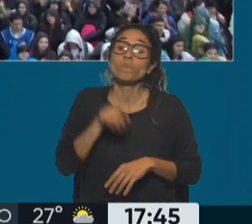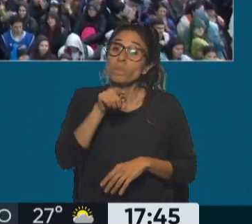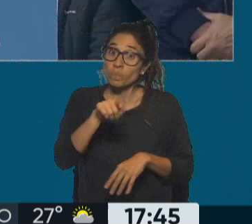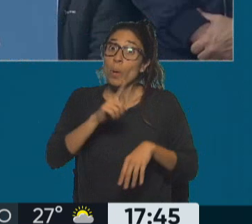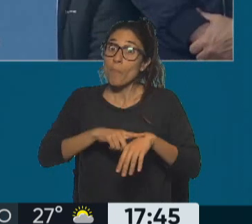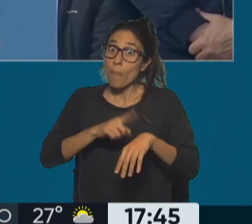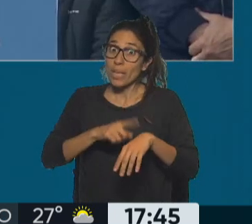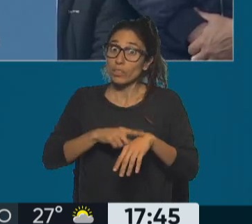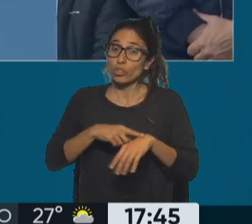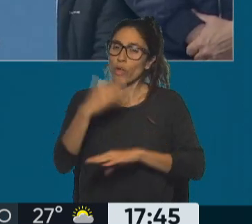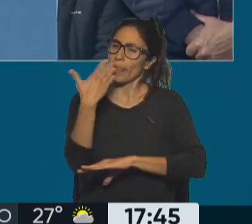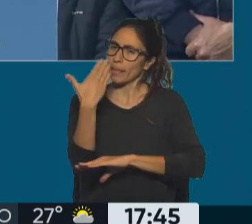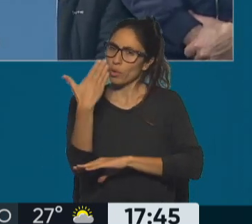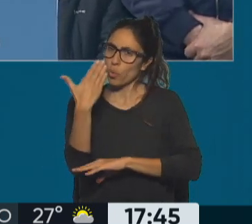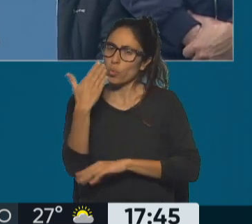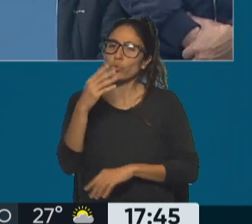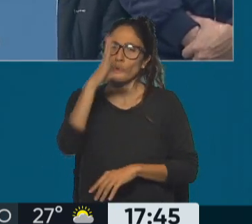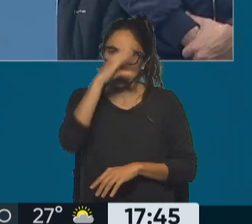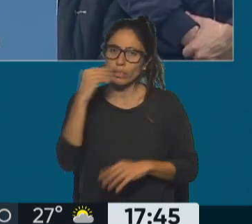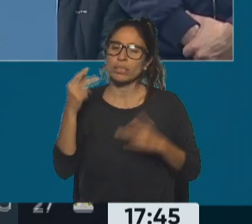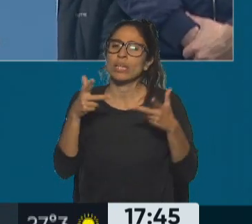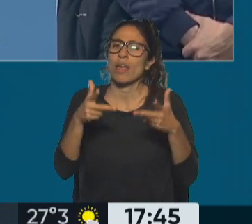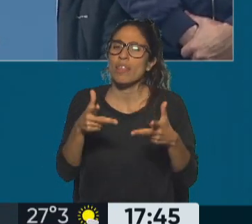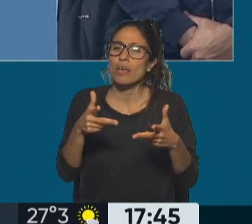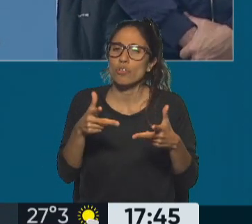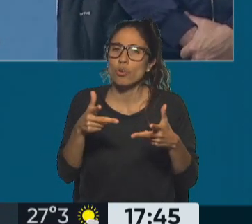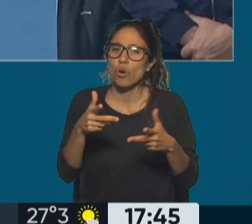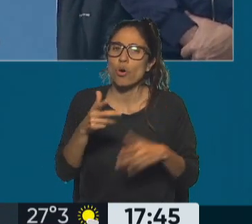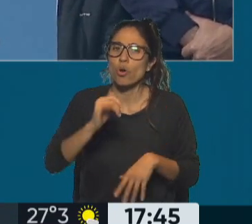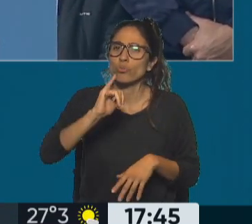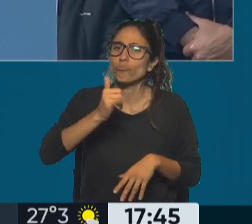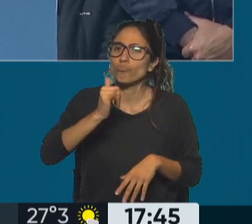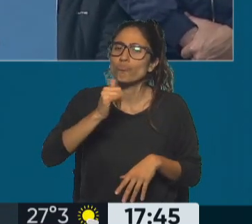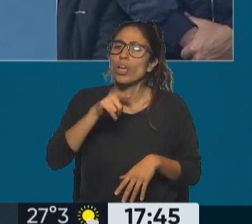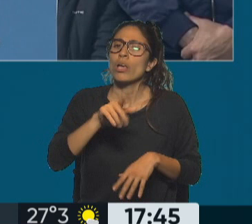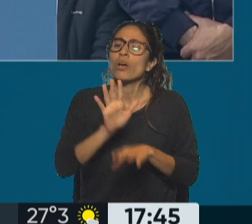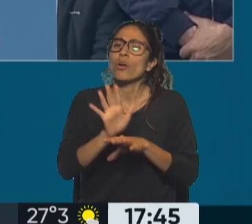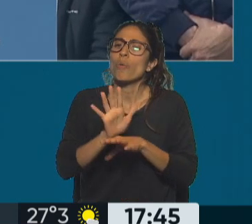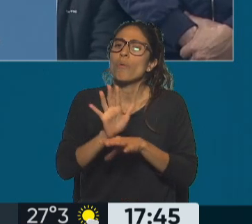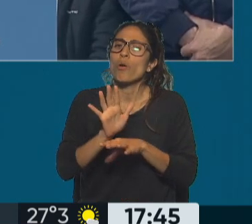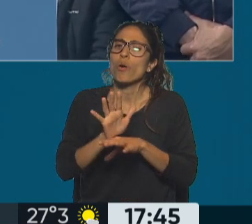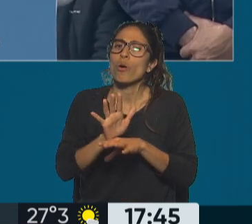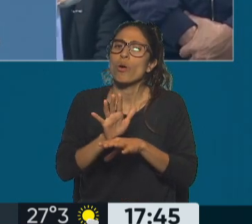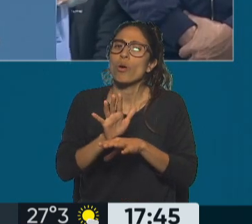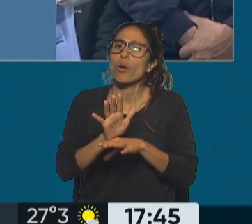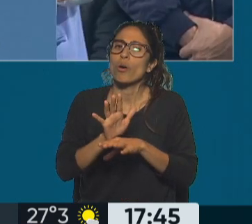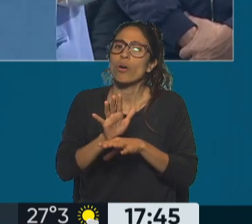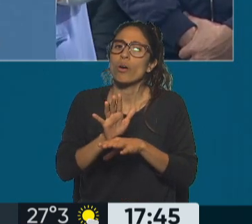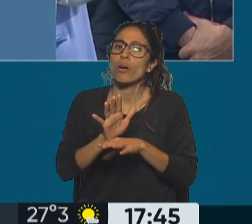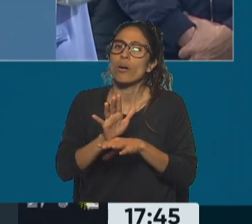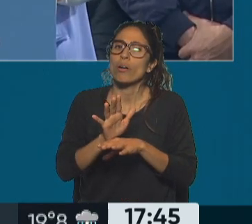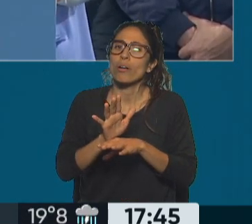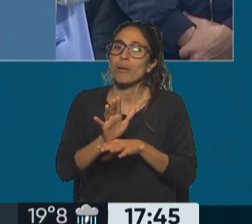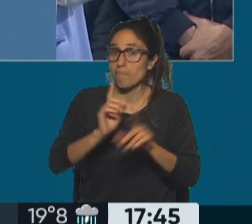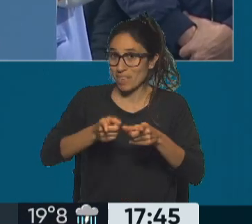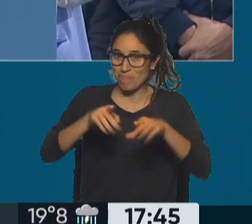de alguna manera destacar o recoger en cuanto a elogios, sin decir los nombres, a las figuras que estaban arriba del